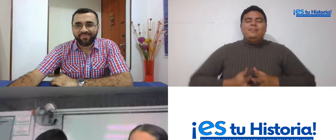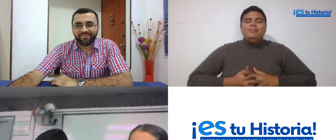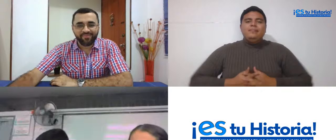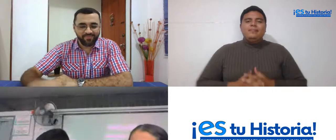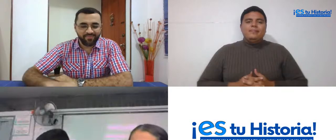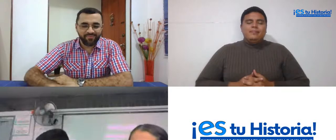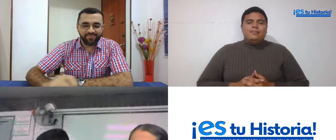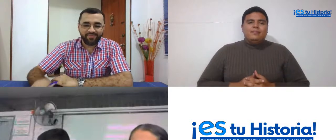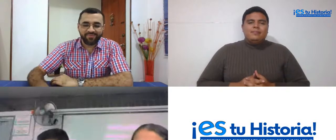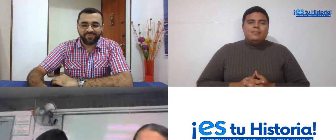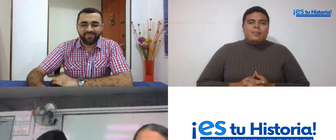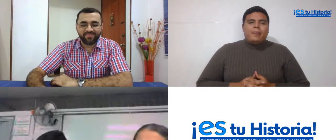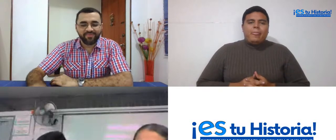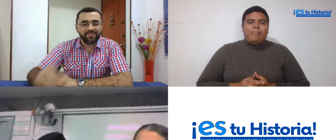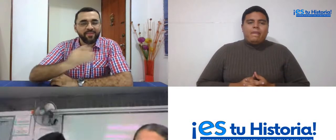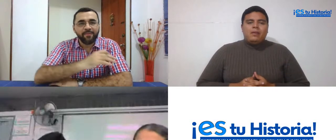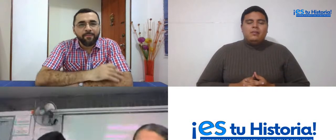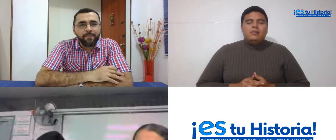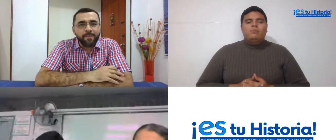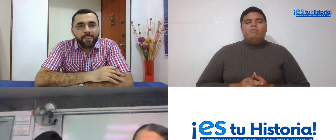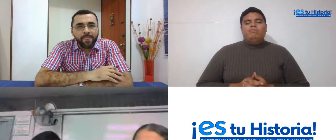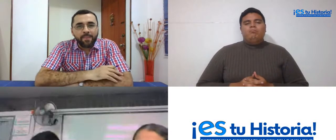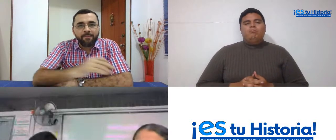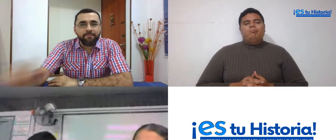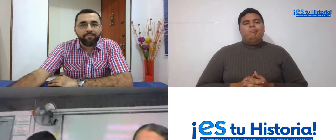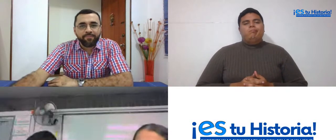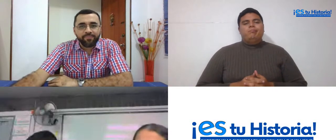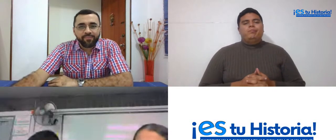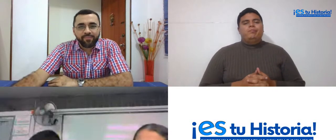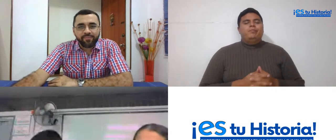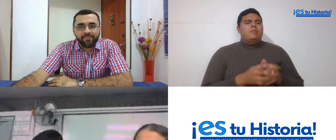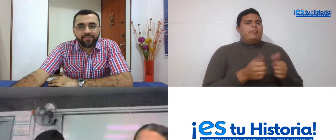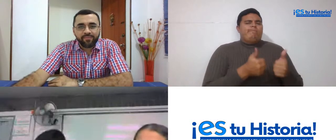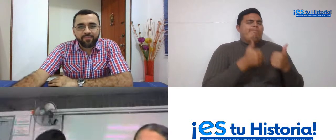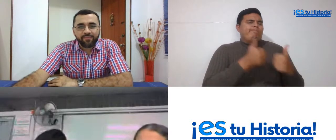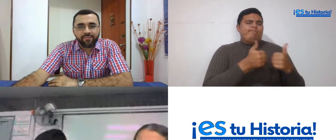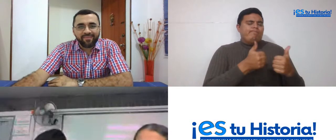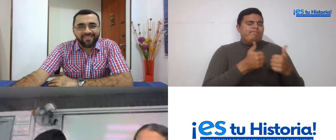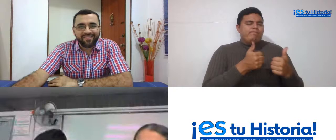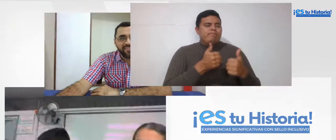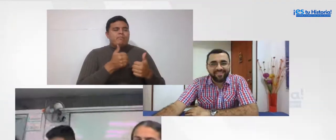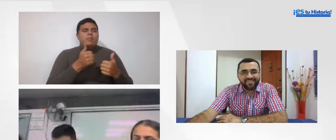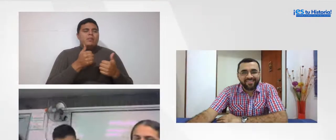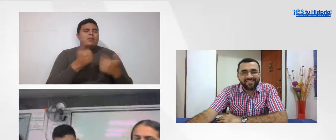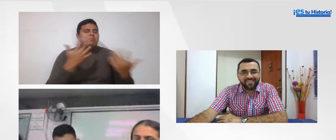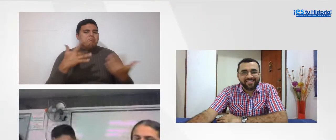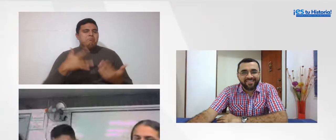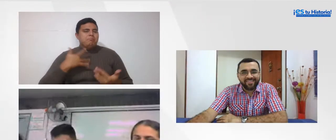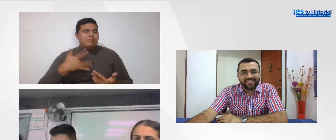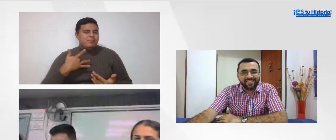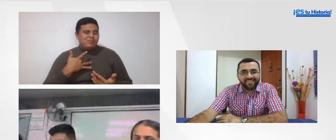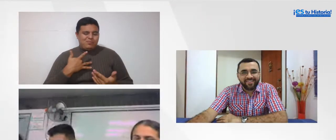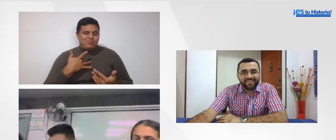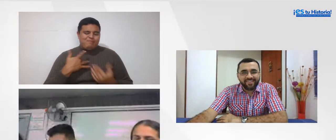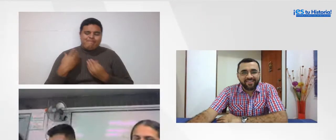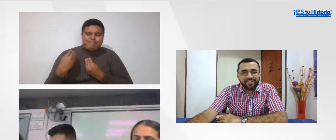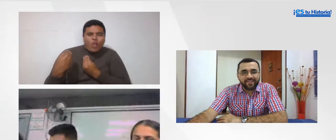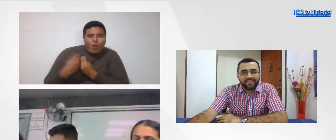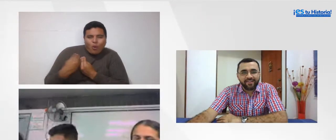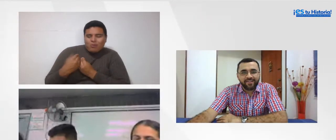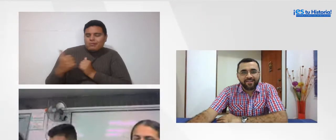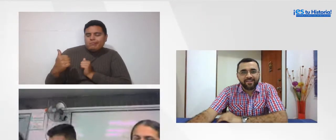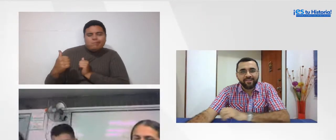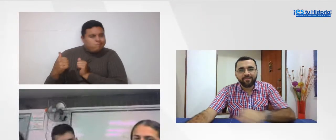Muy bueno, porque yo me siento como que yo no estoy solo, que yo tengo mis compañeros que